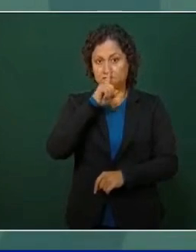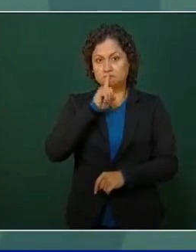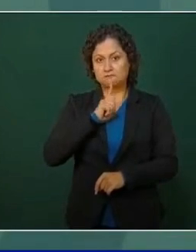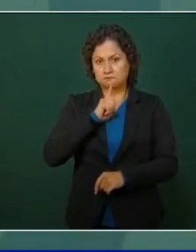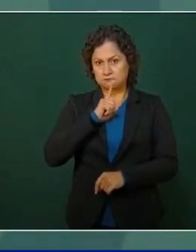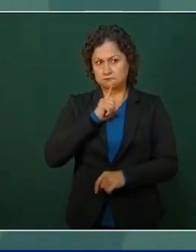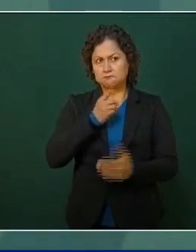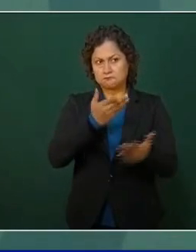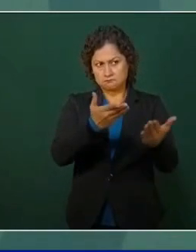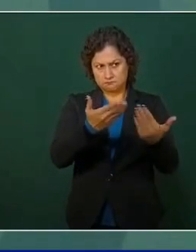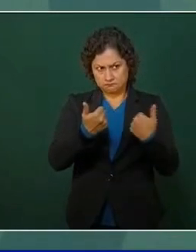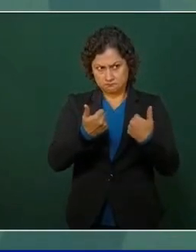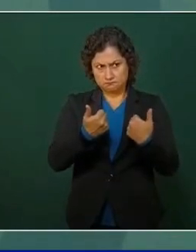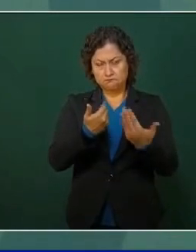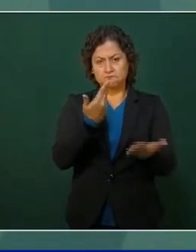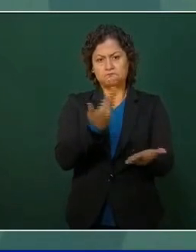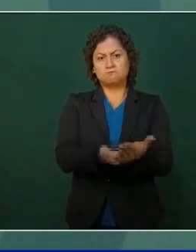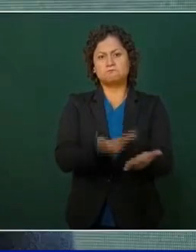compruébamelo.